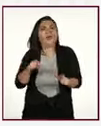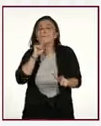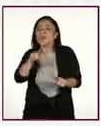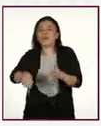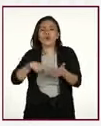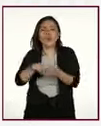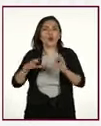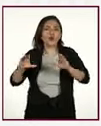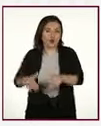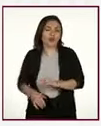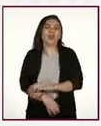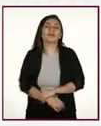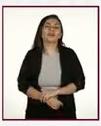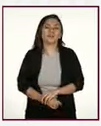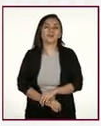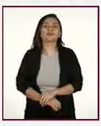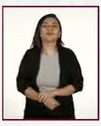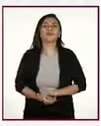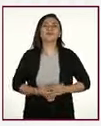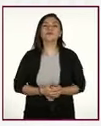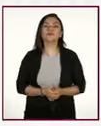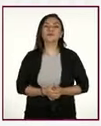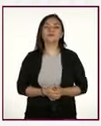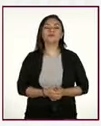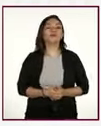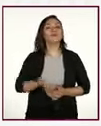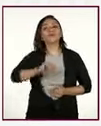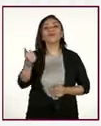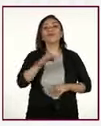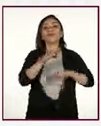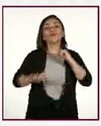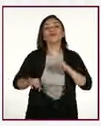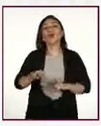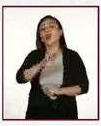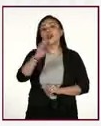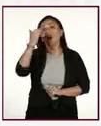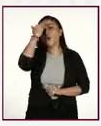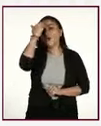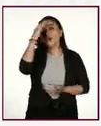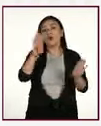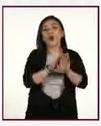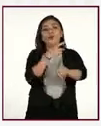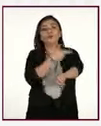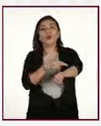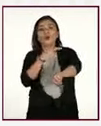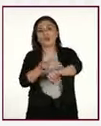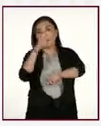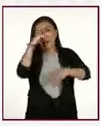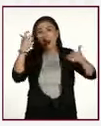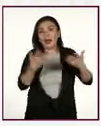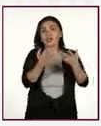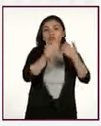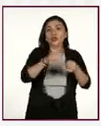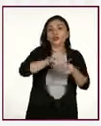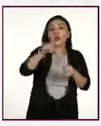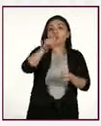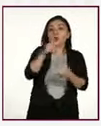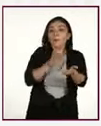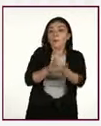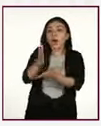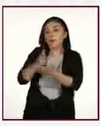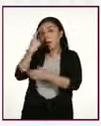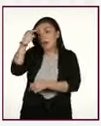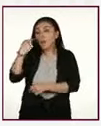En la comunidad, sí, claro. Y por último, reconocer los procesos de construcción social al momento de intervenir en las